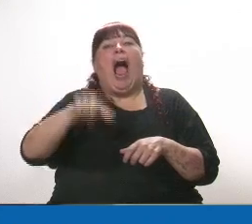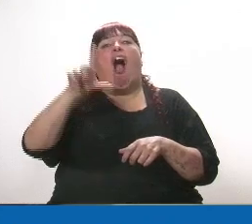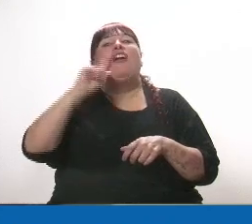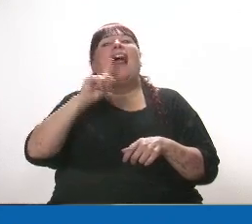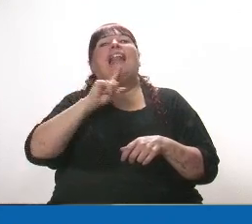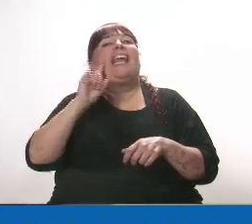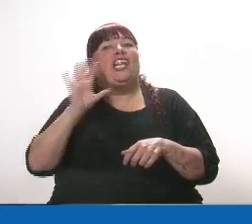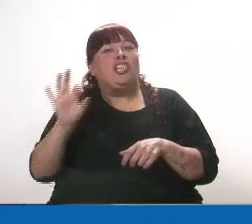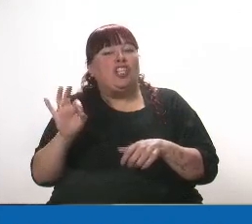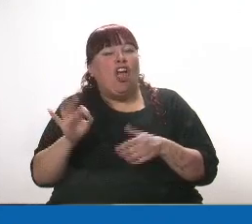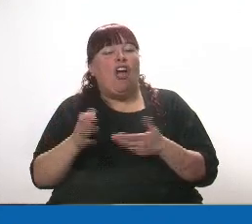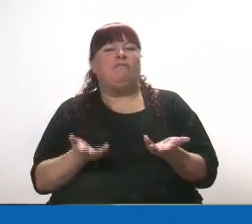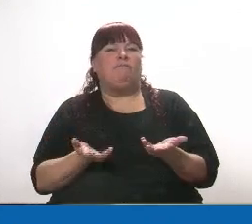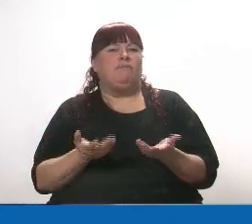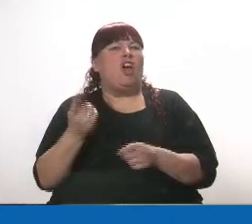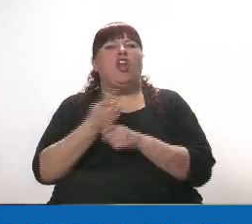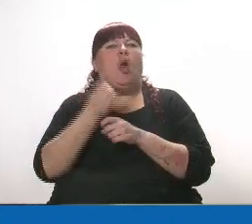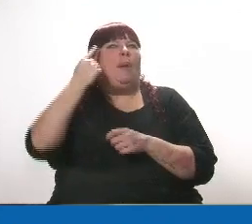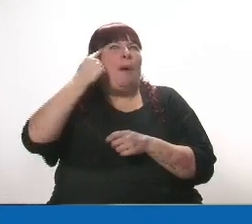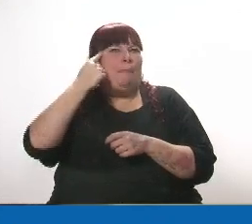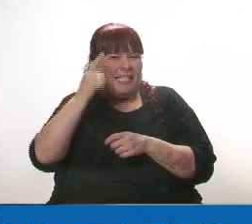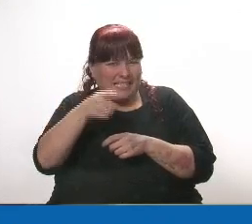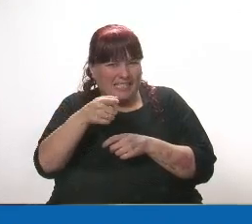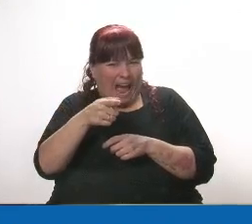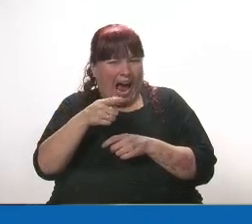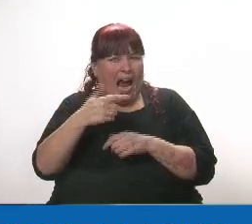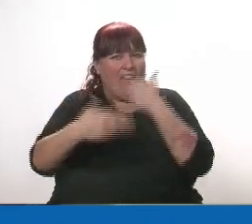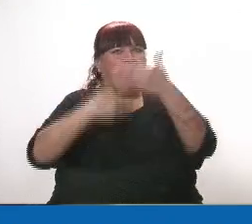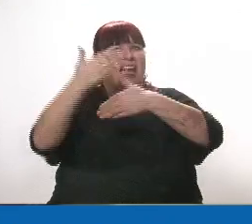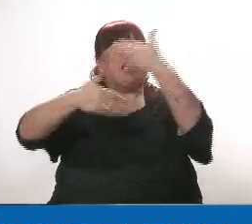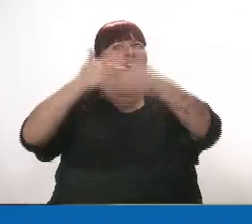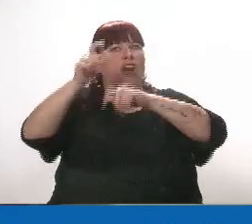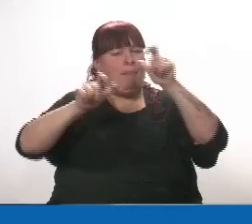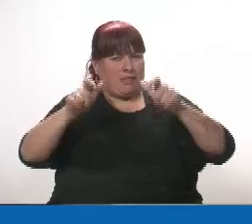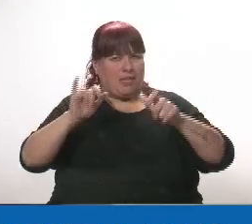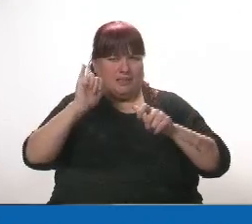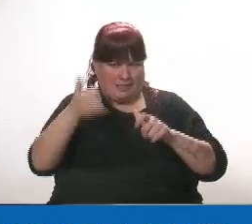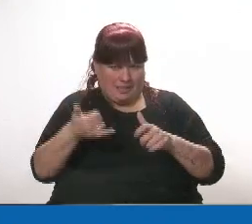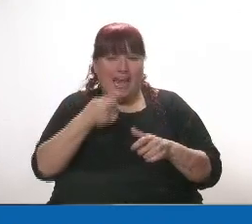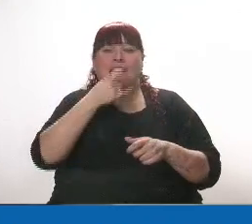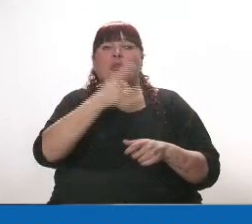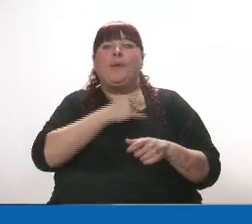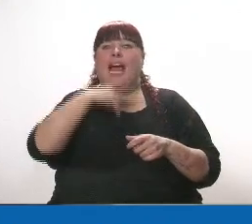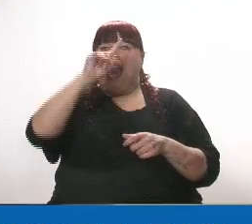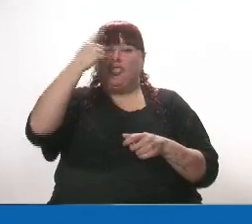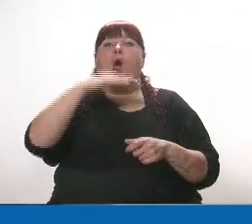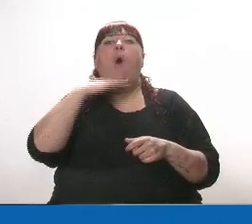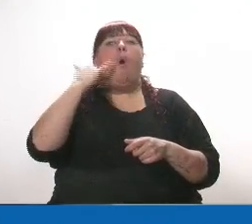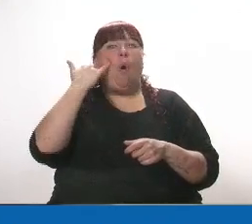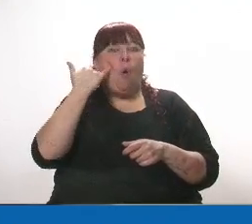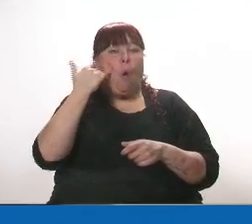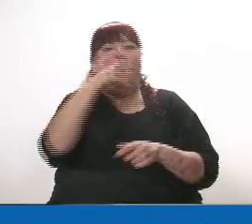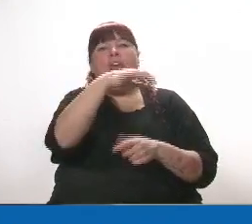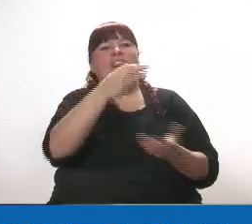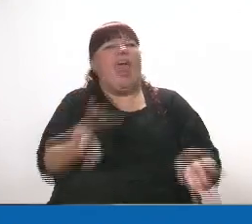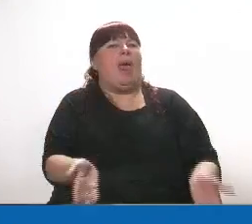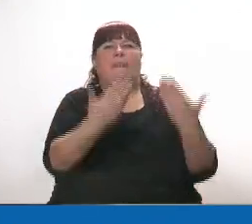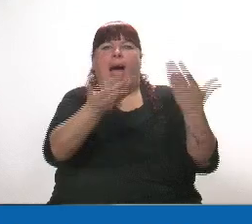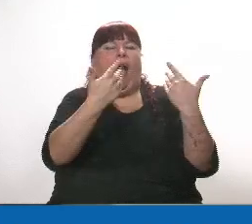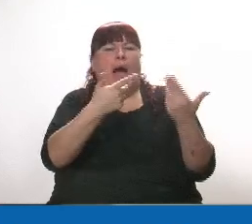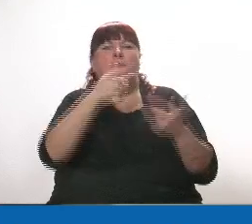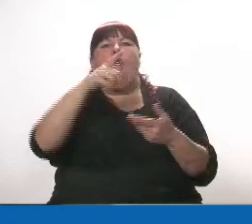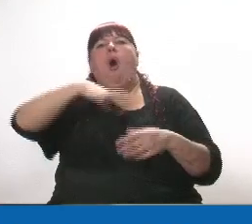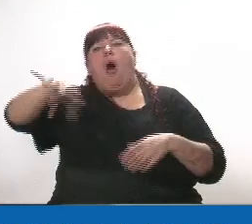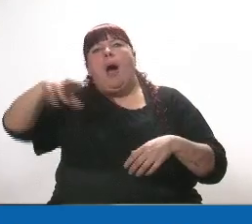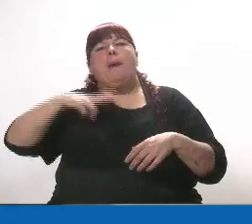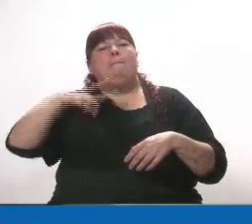litio sí no podemos pensar que eso puede ser el desarrollo de nuestra gente y claramente si la Universidad Nacional de Jujuy no se pone las pilas y si los sectores